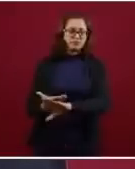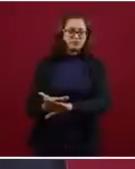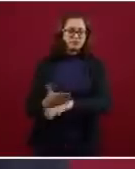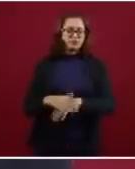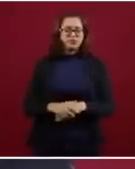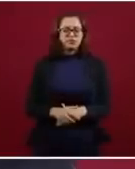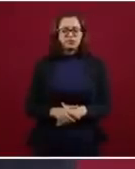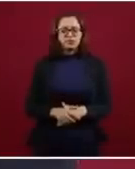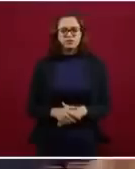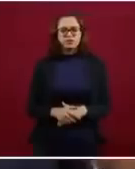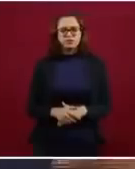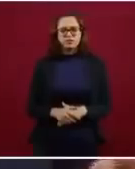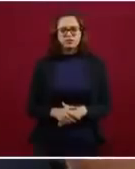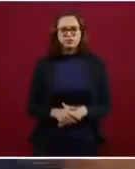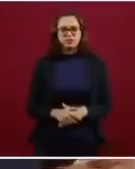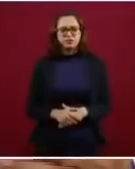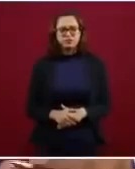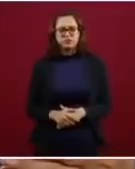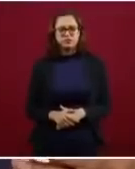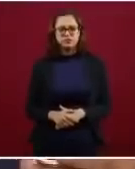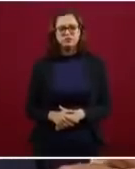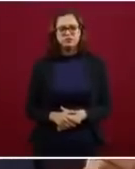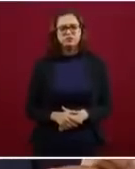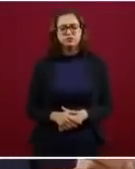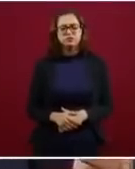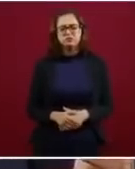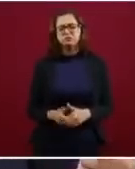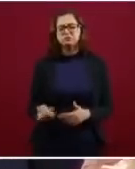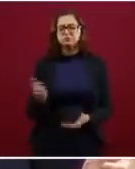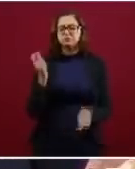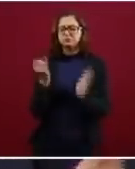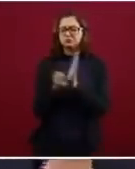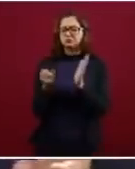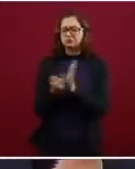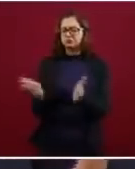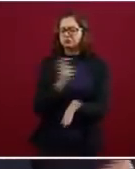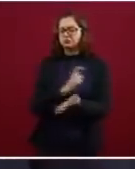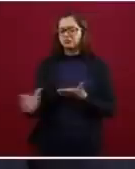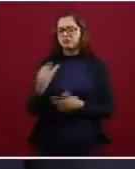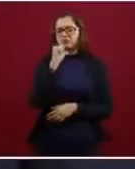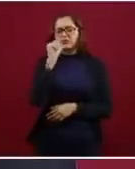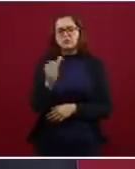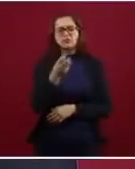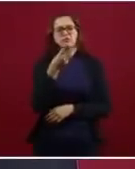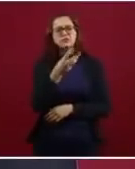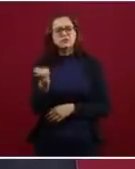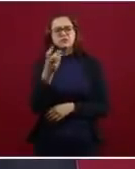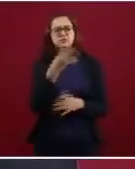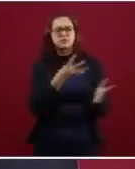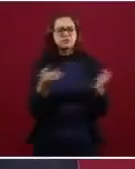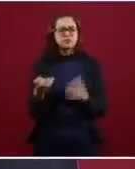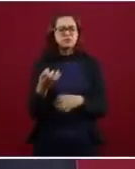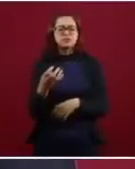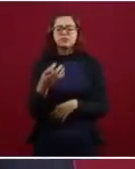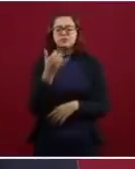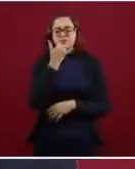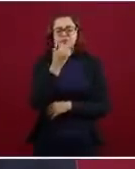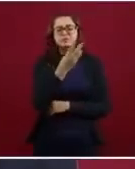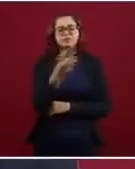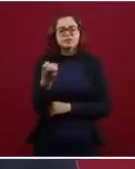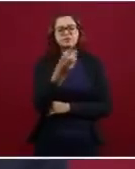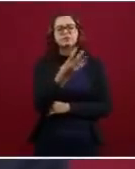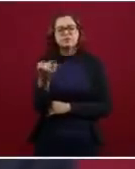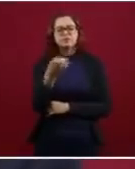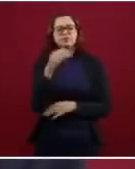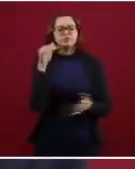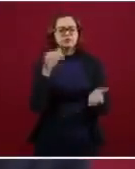una evasión de 300, 400 mil millones de pesos al año. Imagínense,